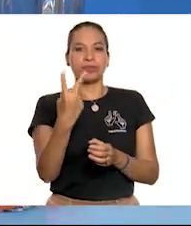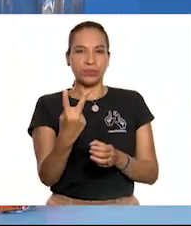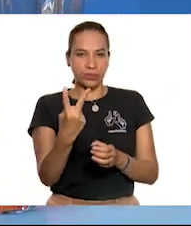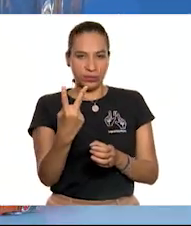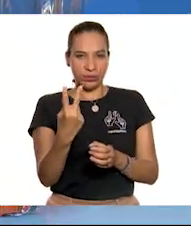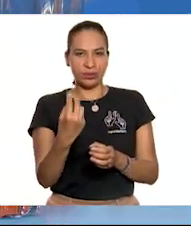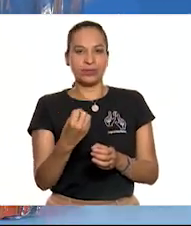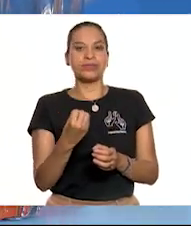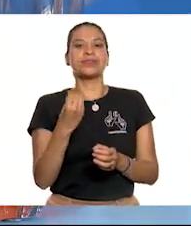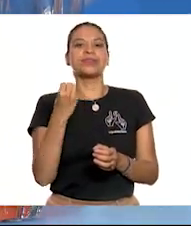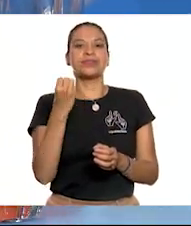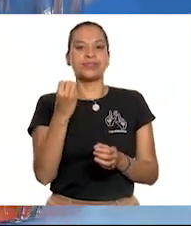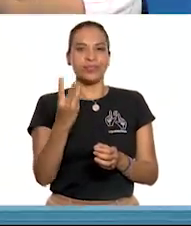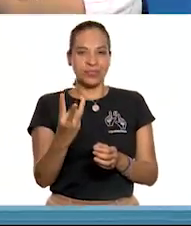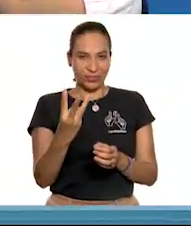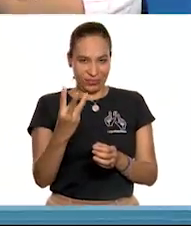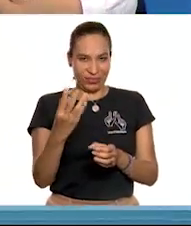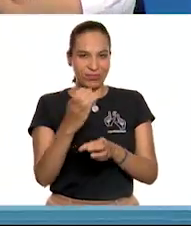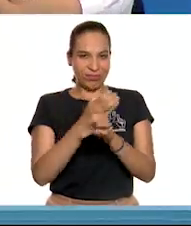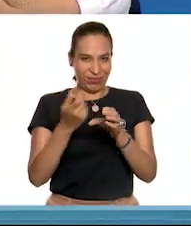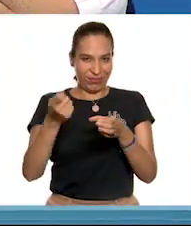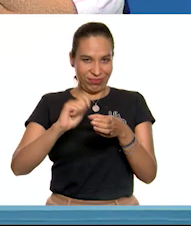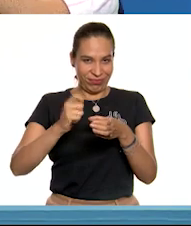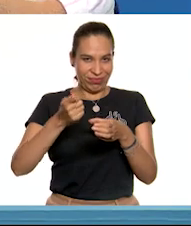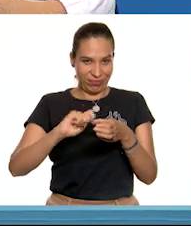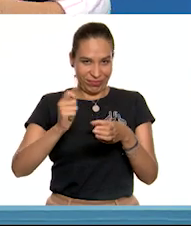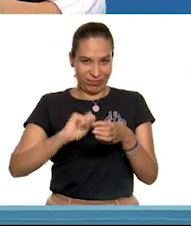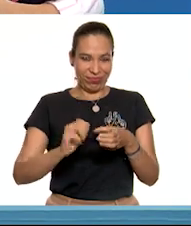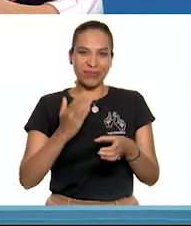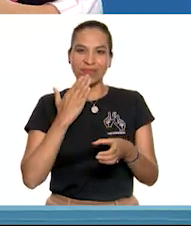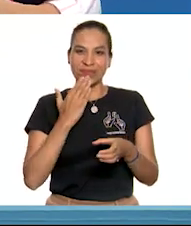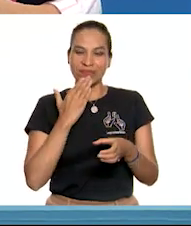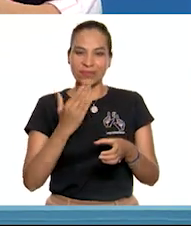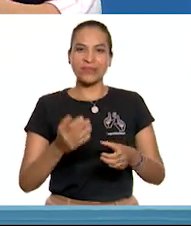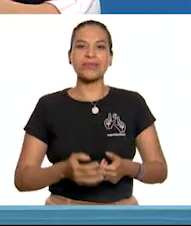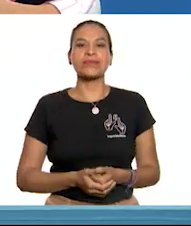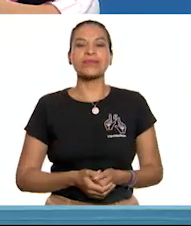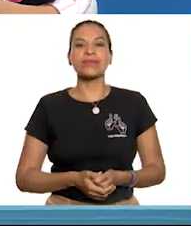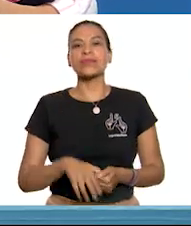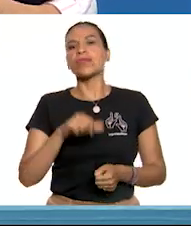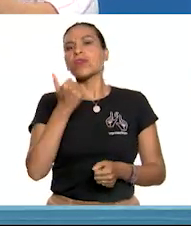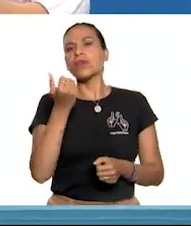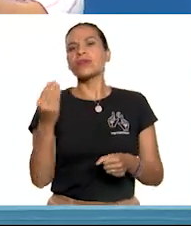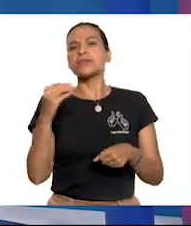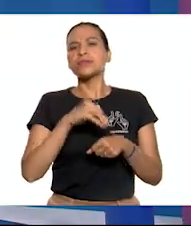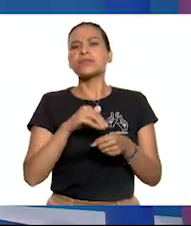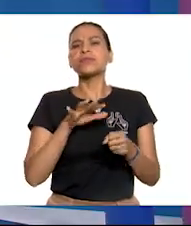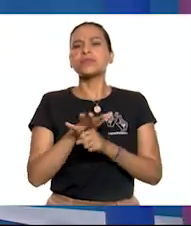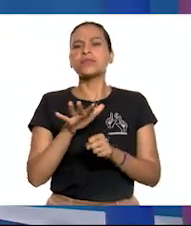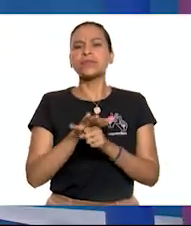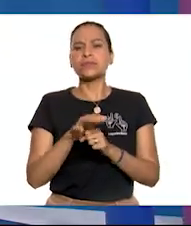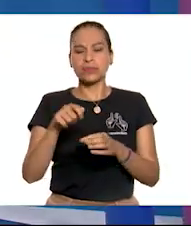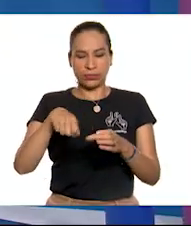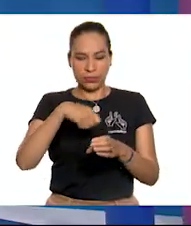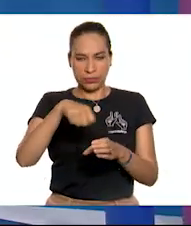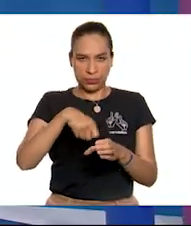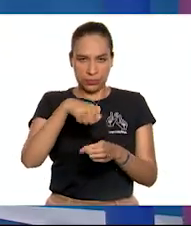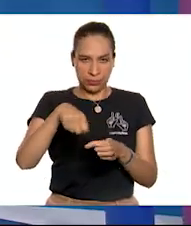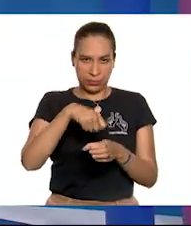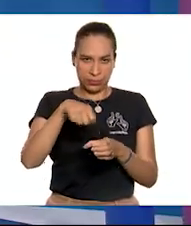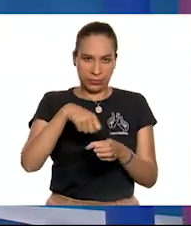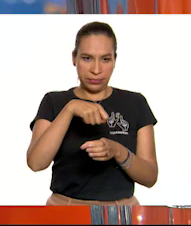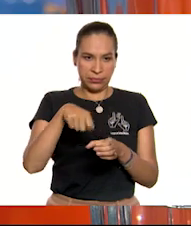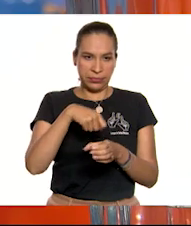1, 2. Y 3. Muy bien. Wow. Muy bien. Vamos a colocar. Vamos a mezclarla. Ah, muy